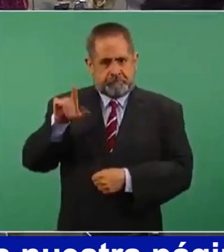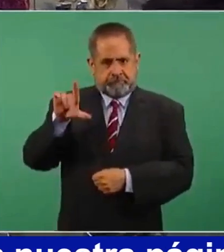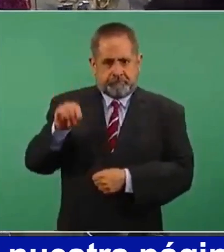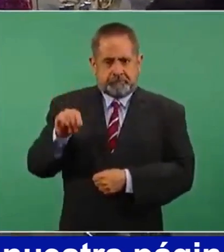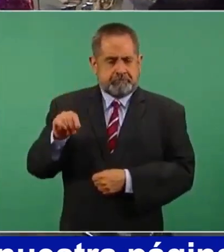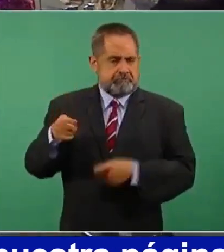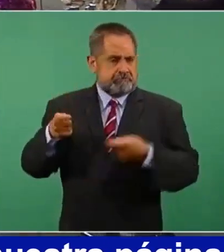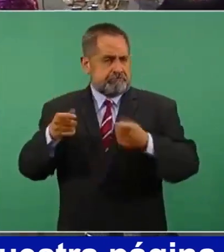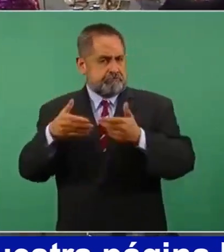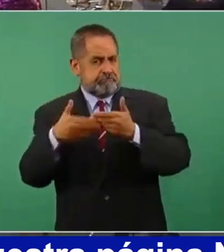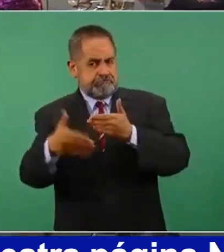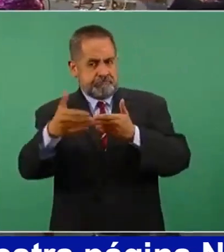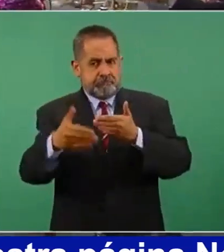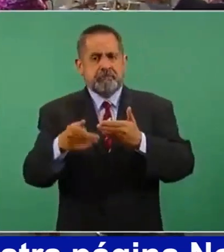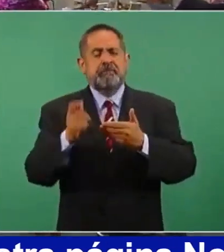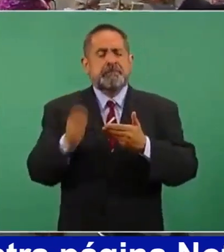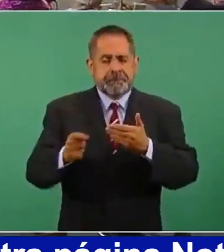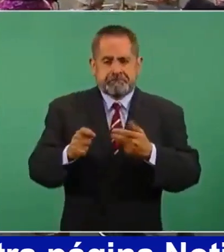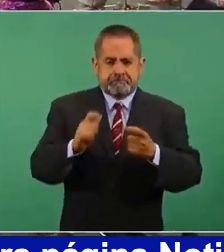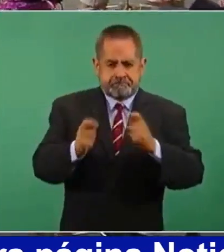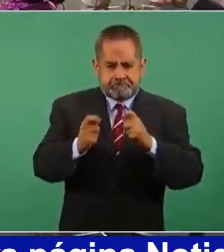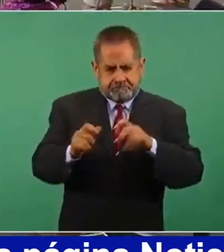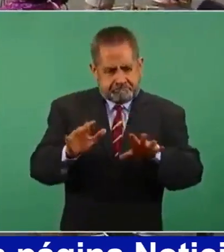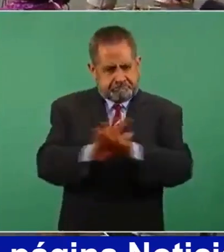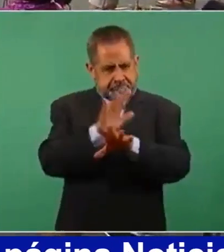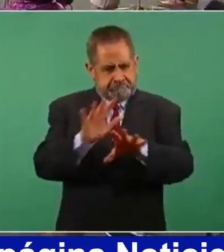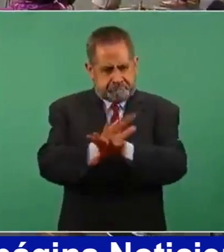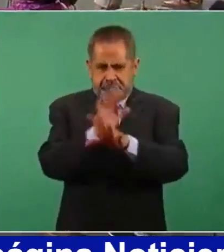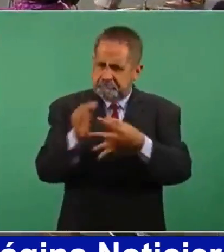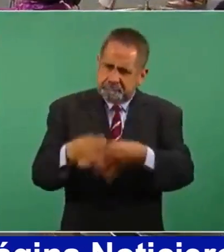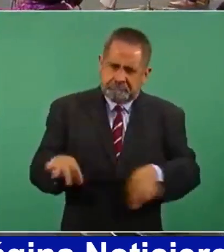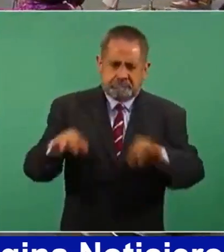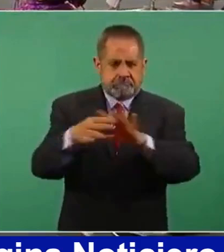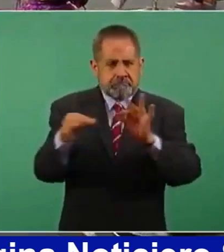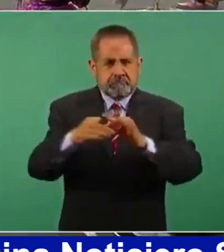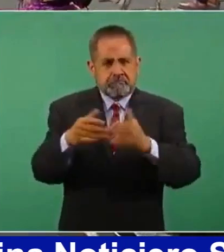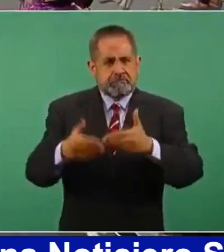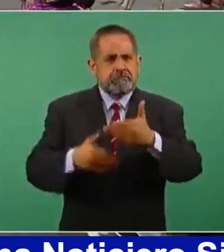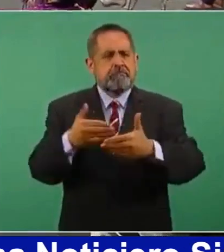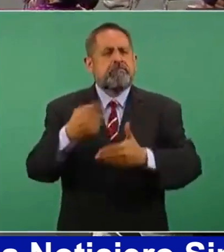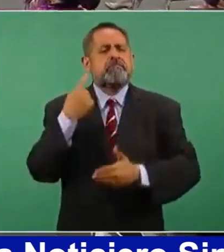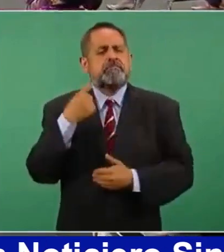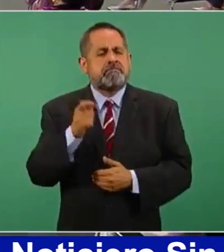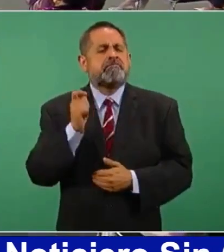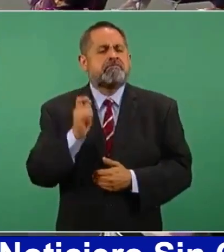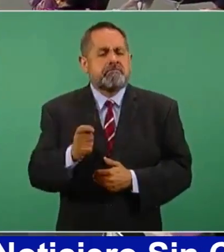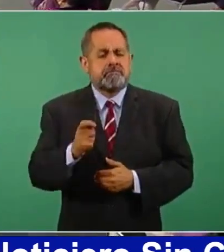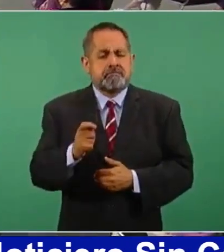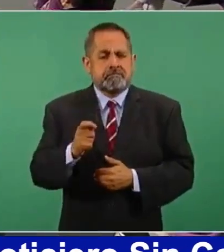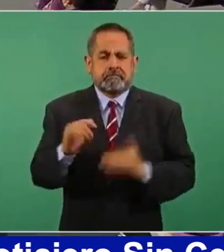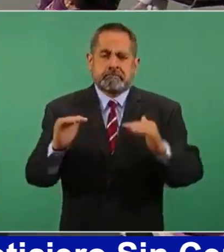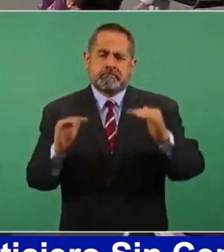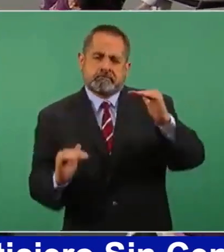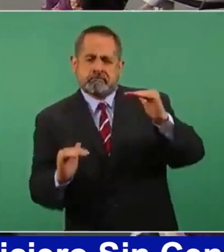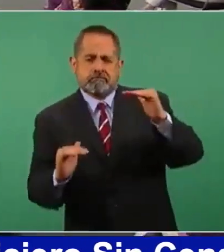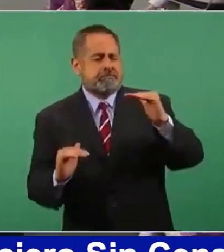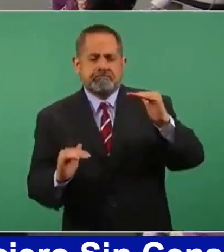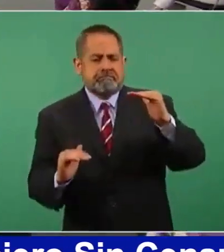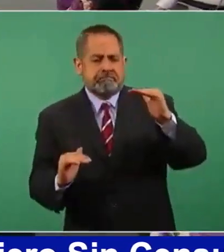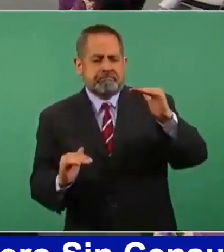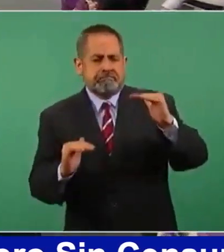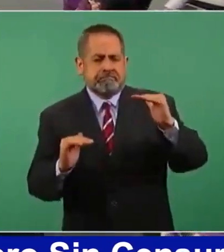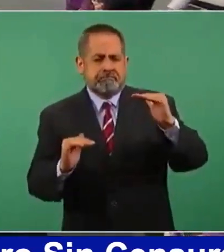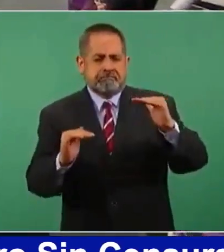López Obrador, se han dado pasos importantes para acortar las brechas de la desigualdad